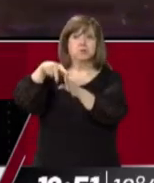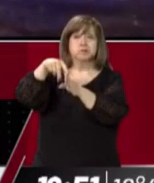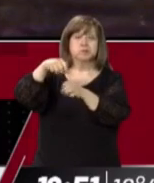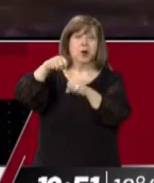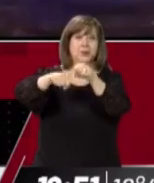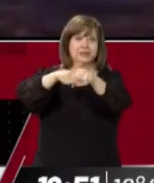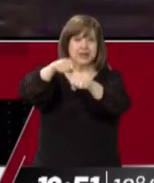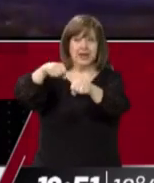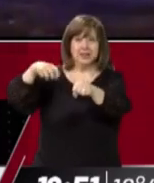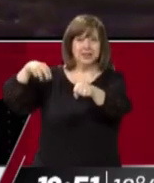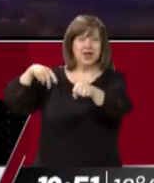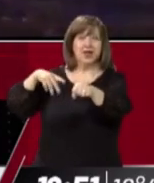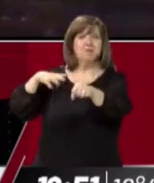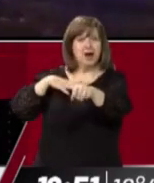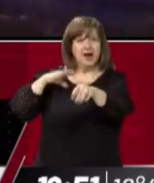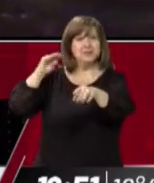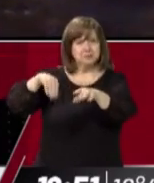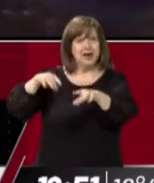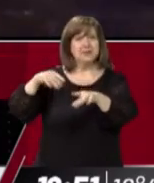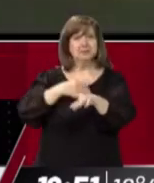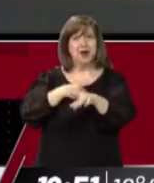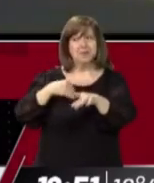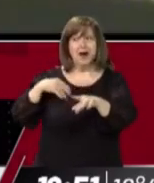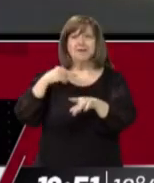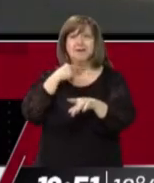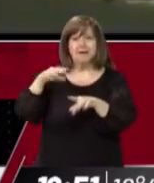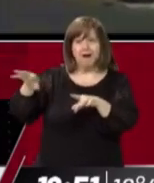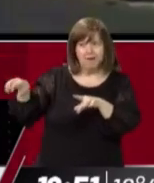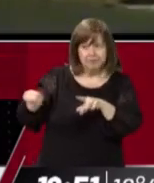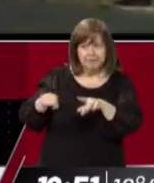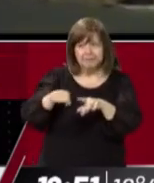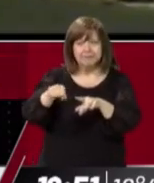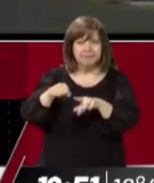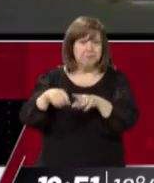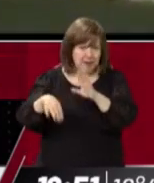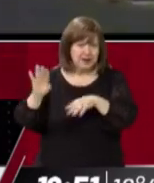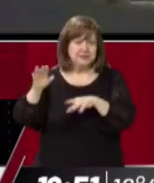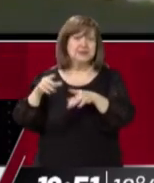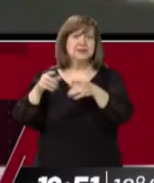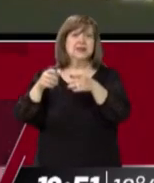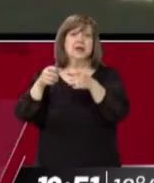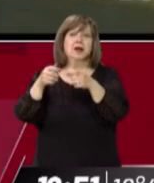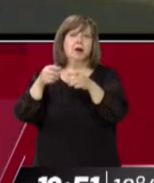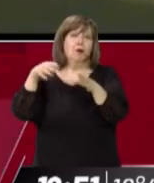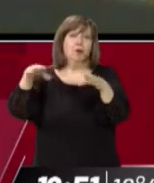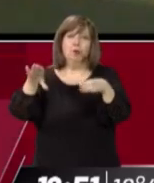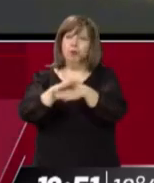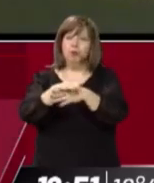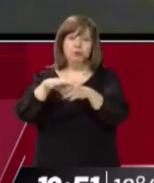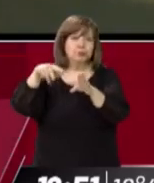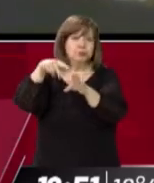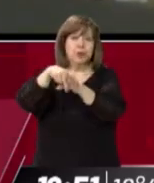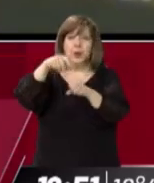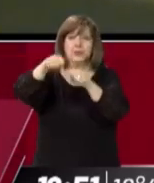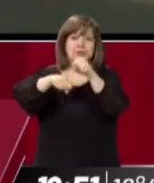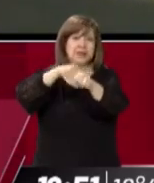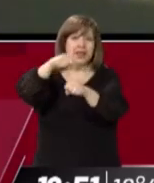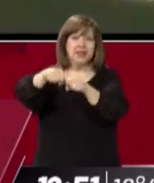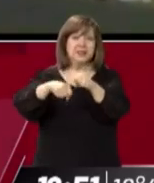lugar. Lamentablemente, bueno, esta mamá con su hija pierden la vida en un hecho que lamentablemente